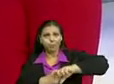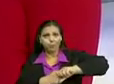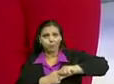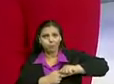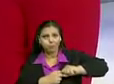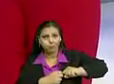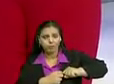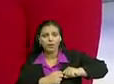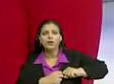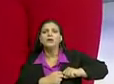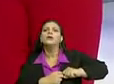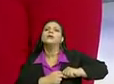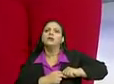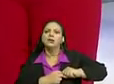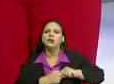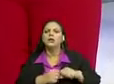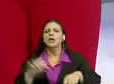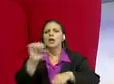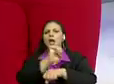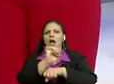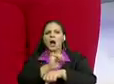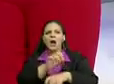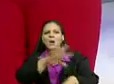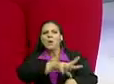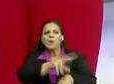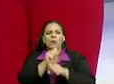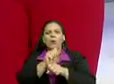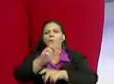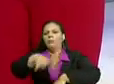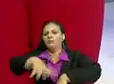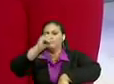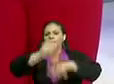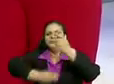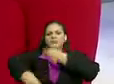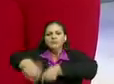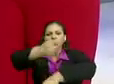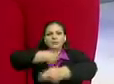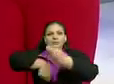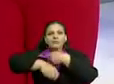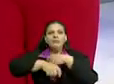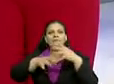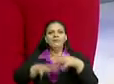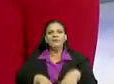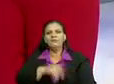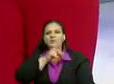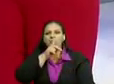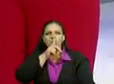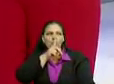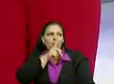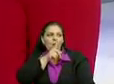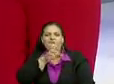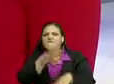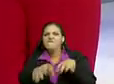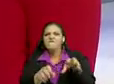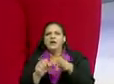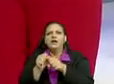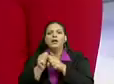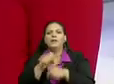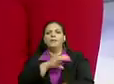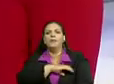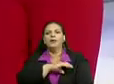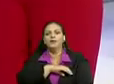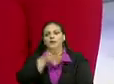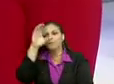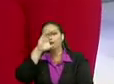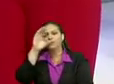almacenamiento y comercialización de repuestos automotrices. La banda contaba, escuche, ponga atención, ¿cómo está la delincuencia? La banda contaba